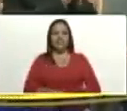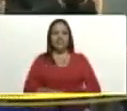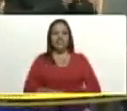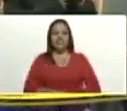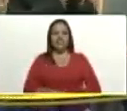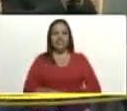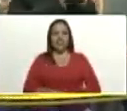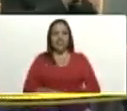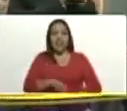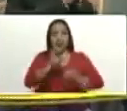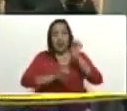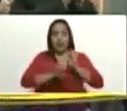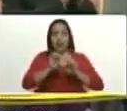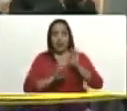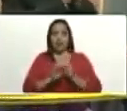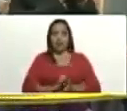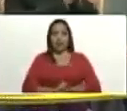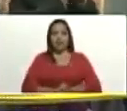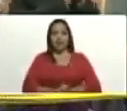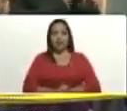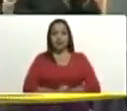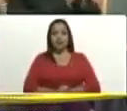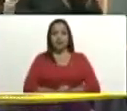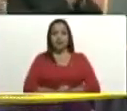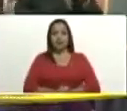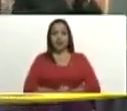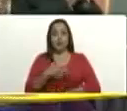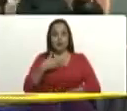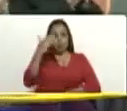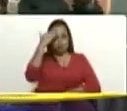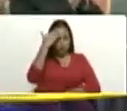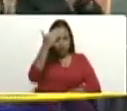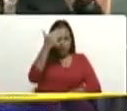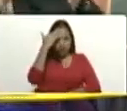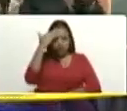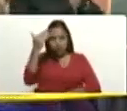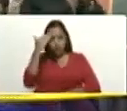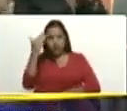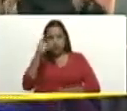Jurado calificador, mi saludo.